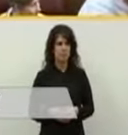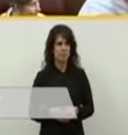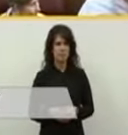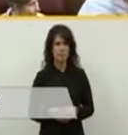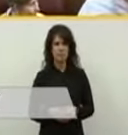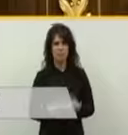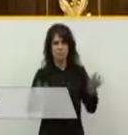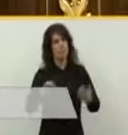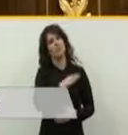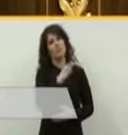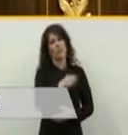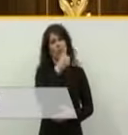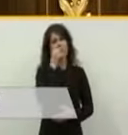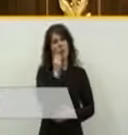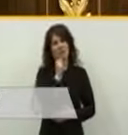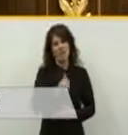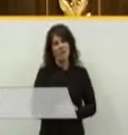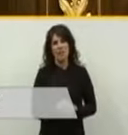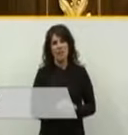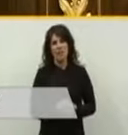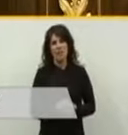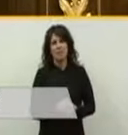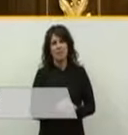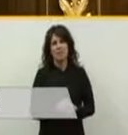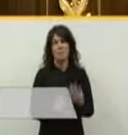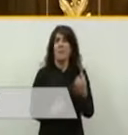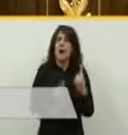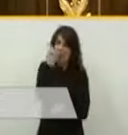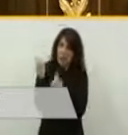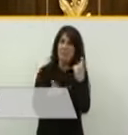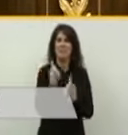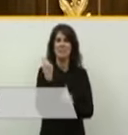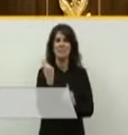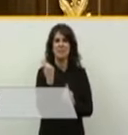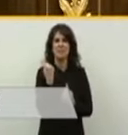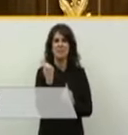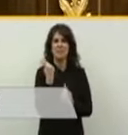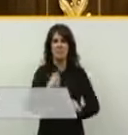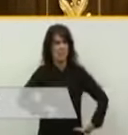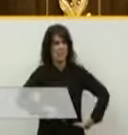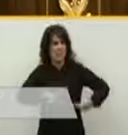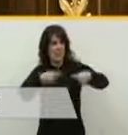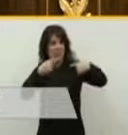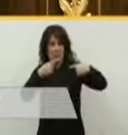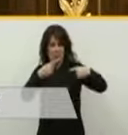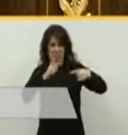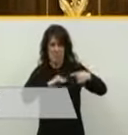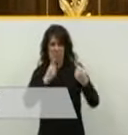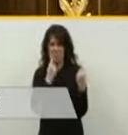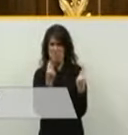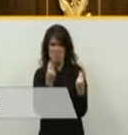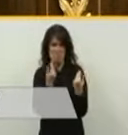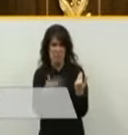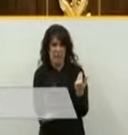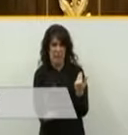Señor Sánchez, a veces las discusiones más agrias preceden a los momentos